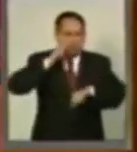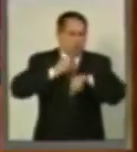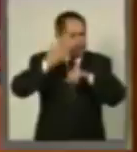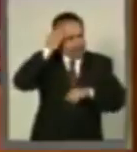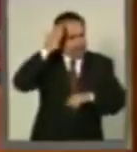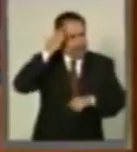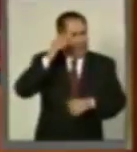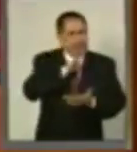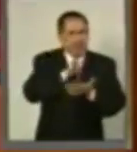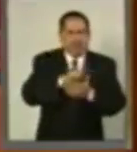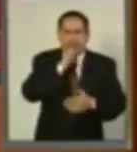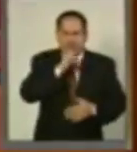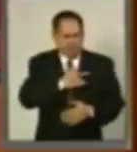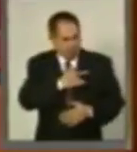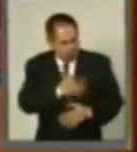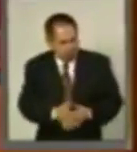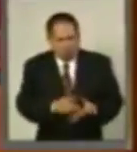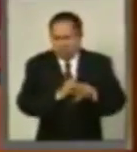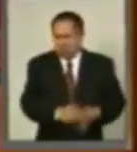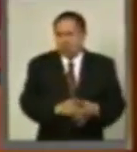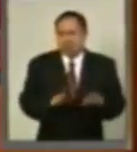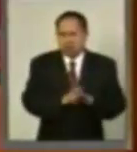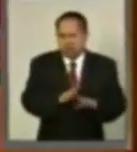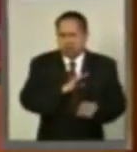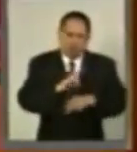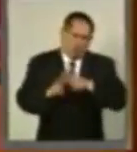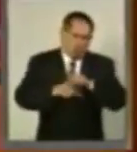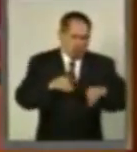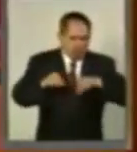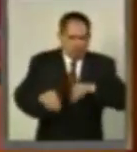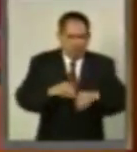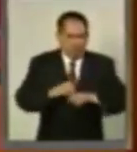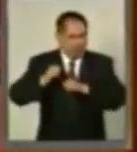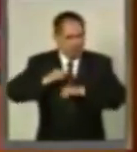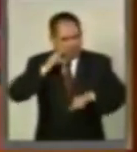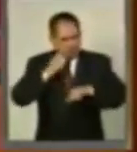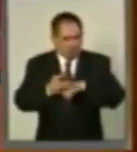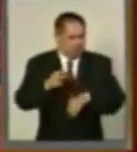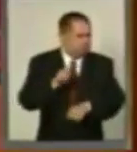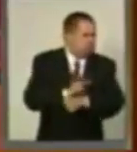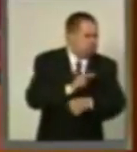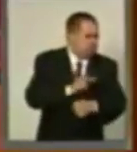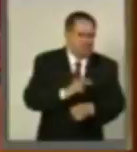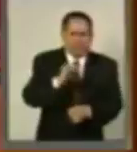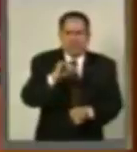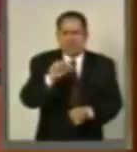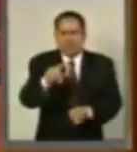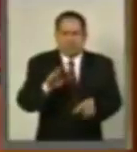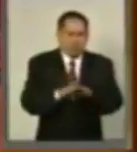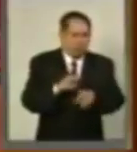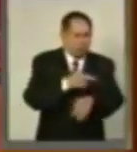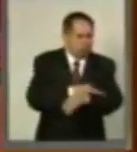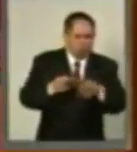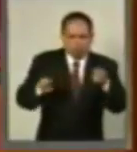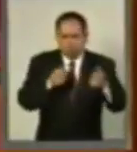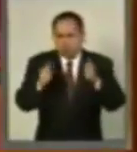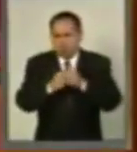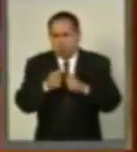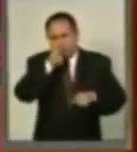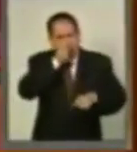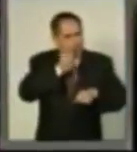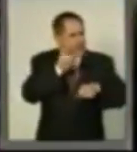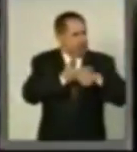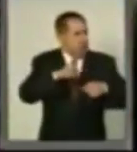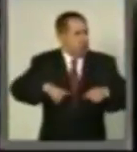sino que por convicción y por determinación y por trabajo, él está ahí permanentemente coordinando los esfuerzos con el secretario